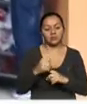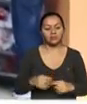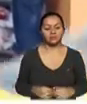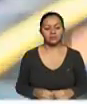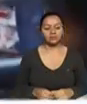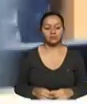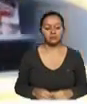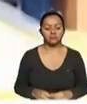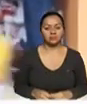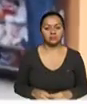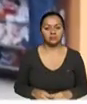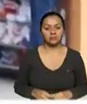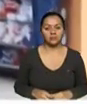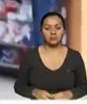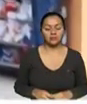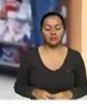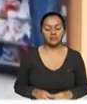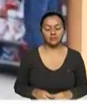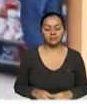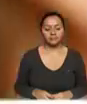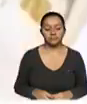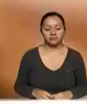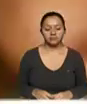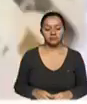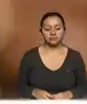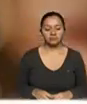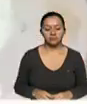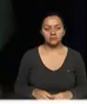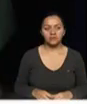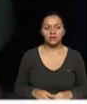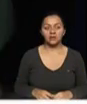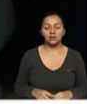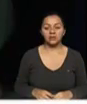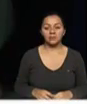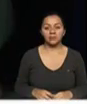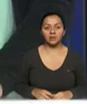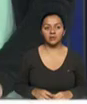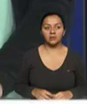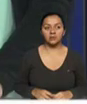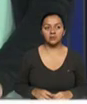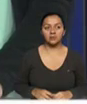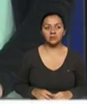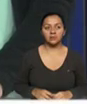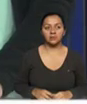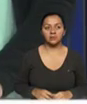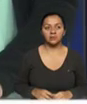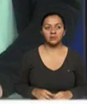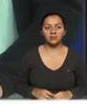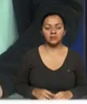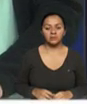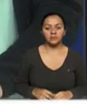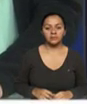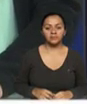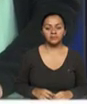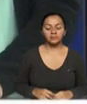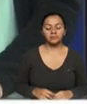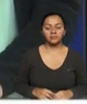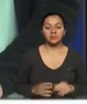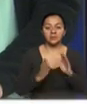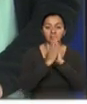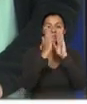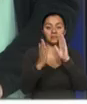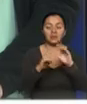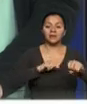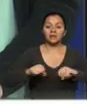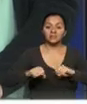2016. Caterine Morejón, Noticiero Ciudadano. La imagen y gestión del